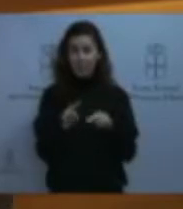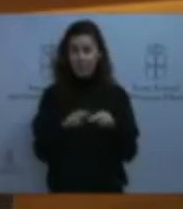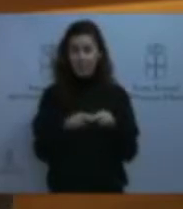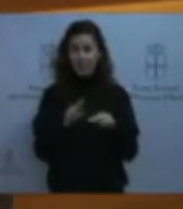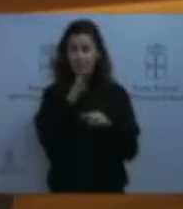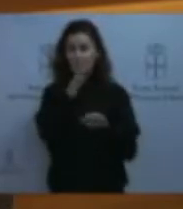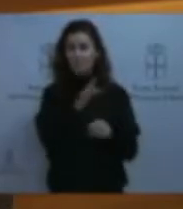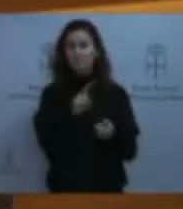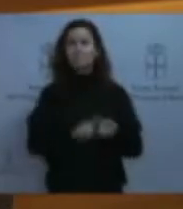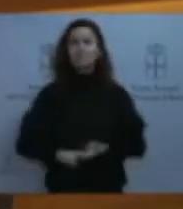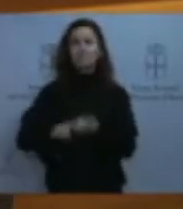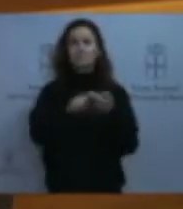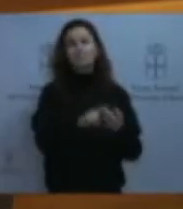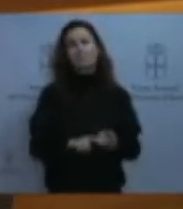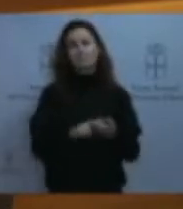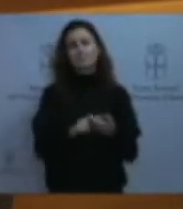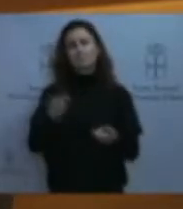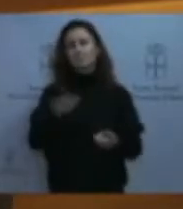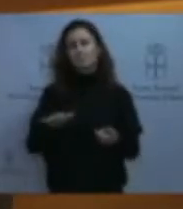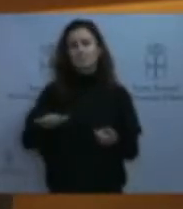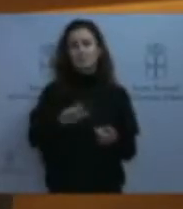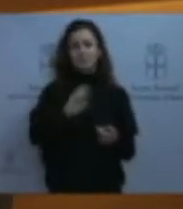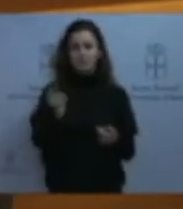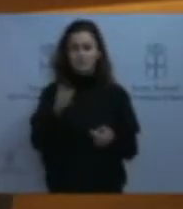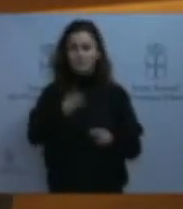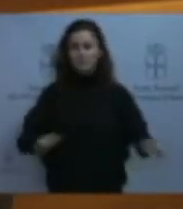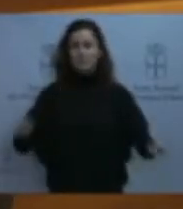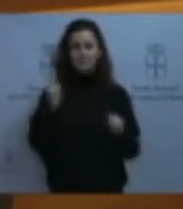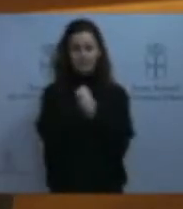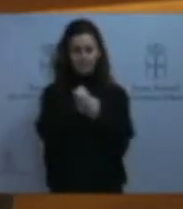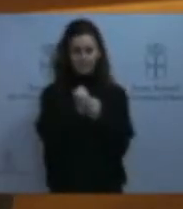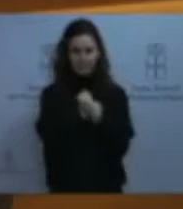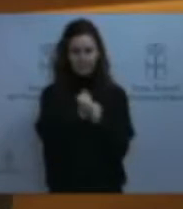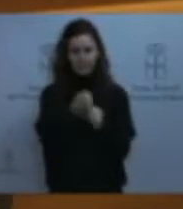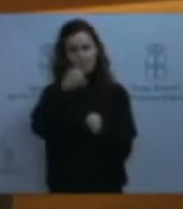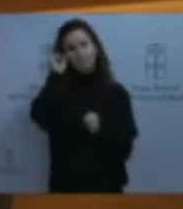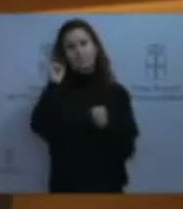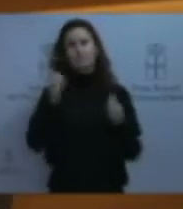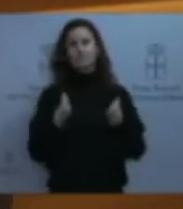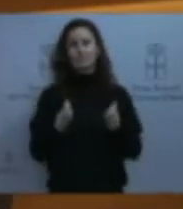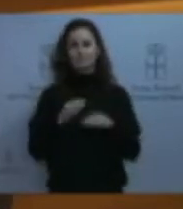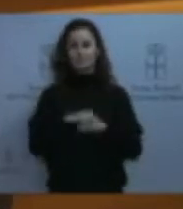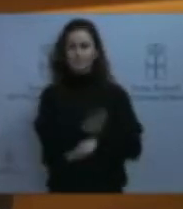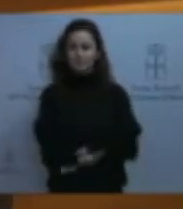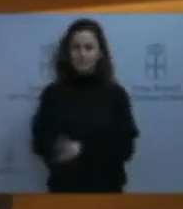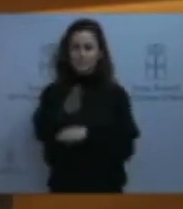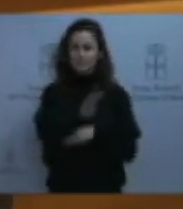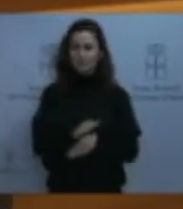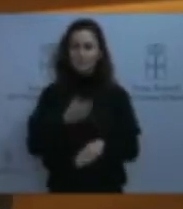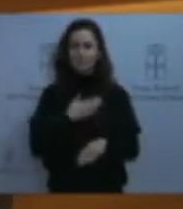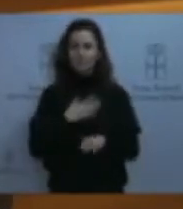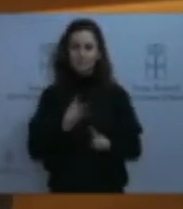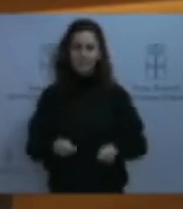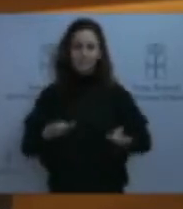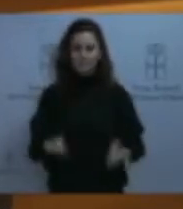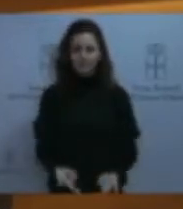solidaridad con ellos desde otras zonas, por los trabajadores que arriesgaron sus vidas en conservar el patrimonio natural